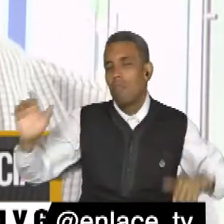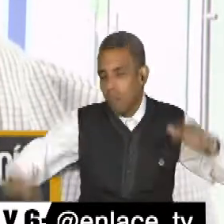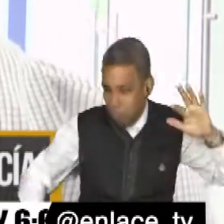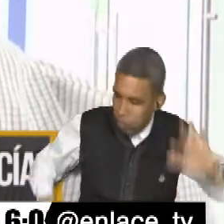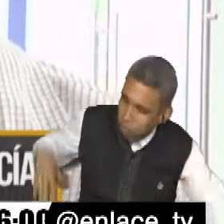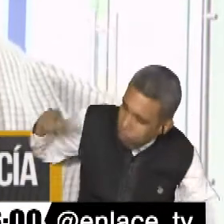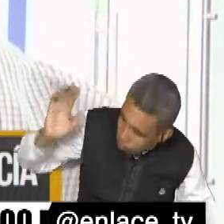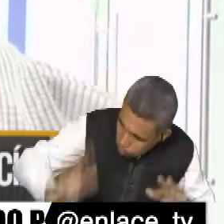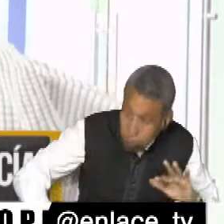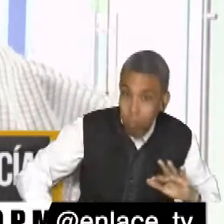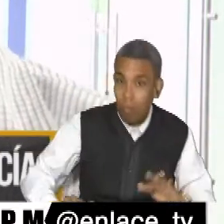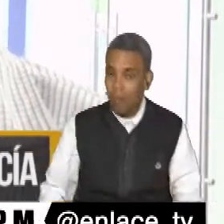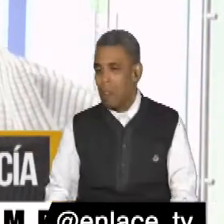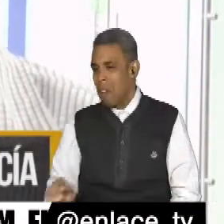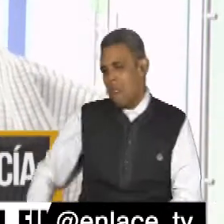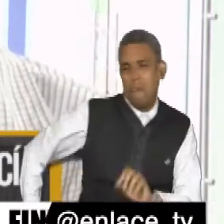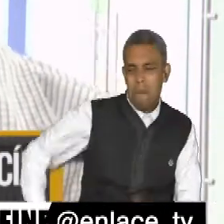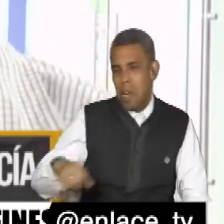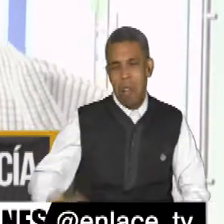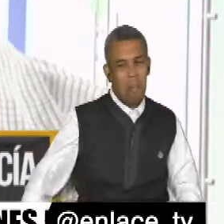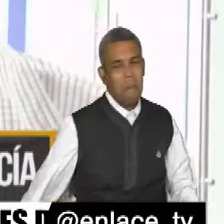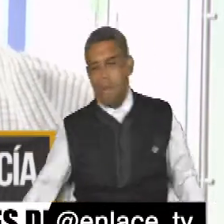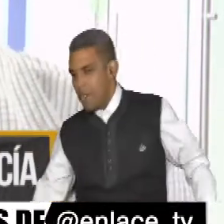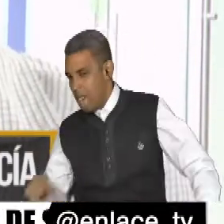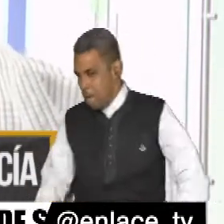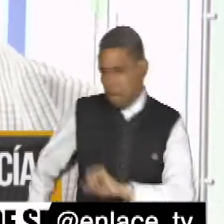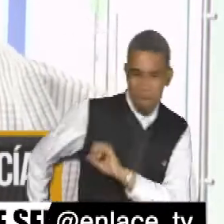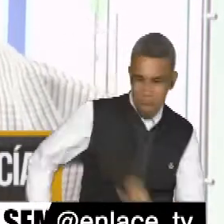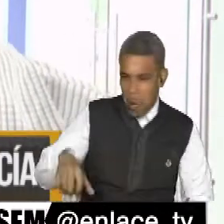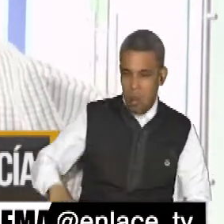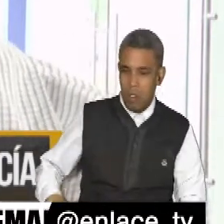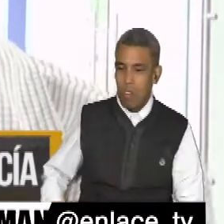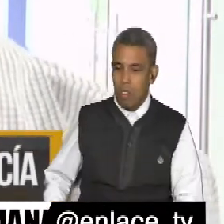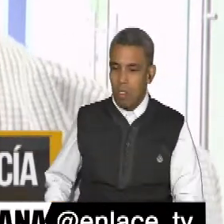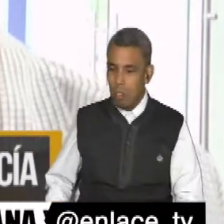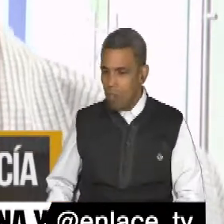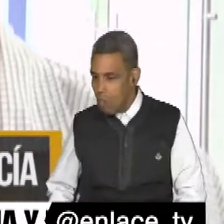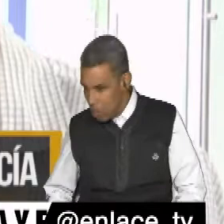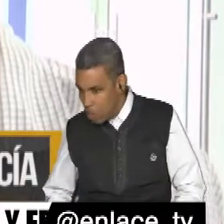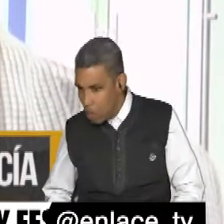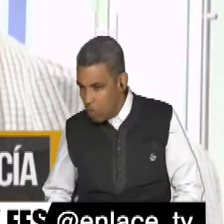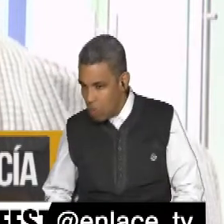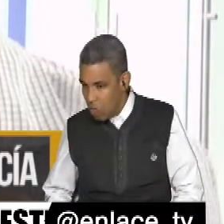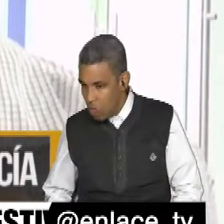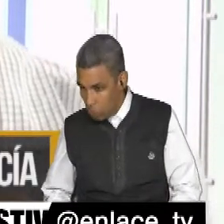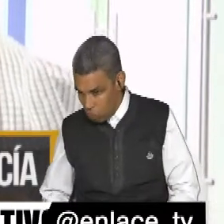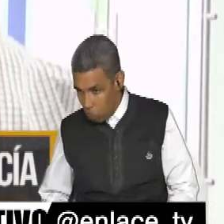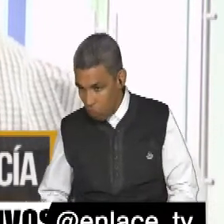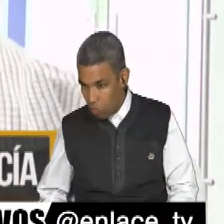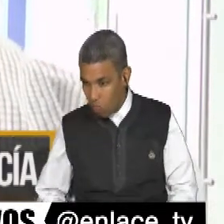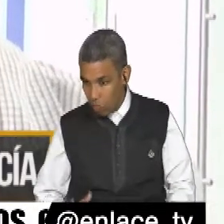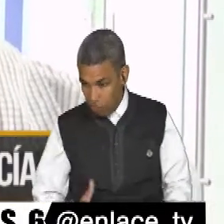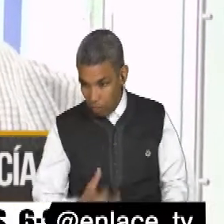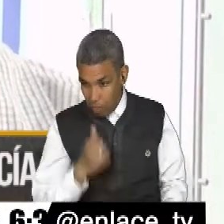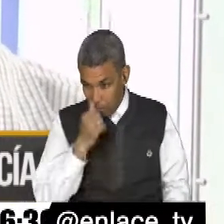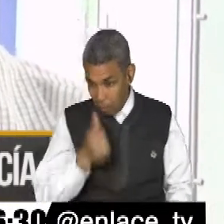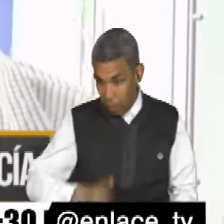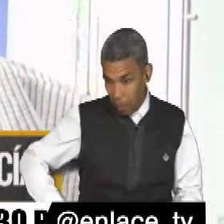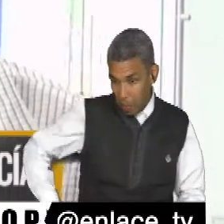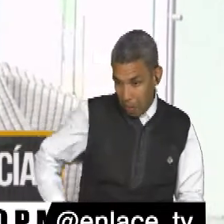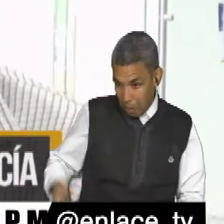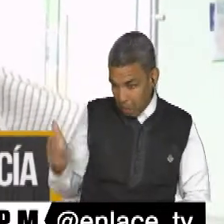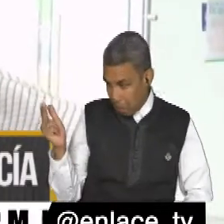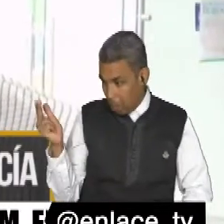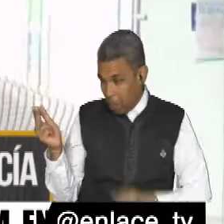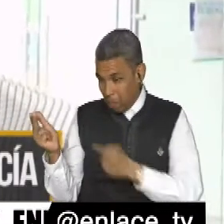hermano inclusive lo amenazaron diciéndole que si ellos querían lo embalaban con un 38 que tenían ahí en la estación. Ahí